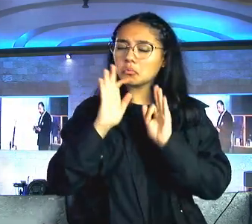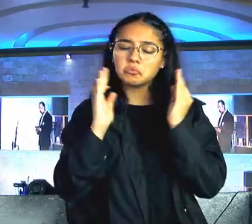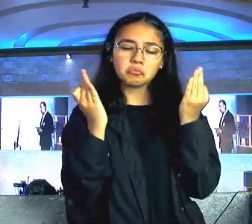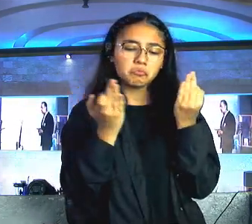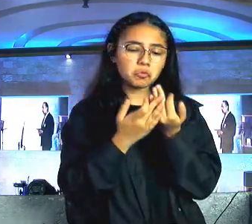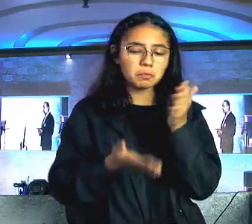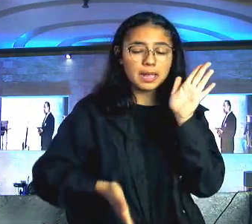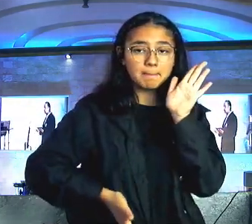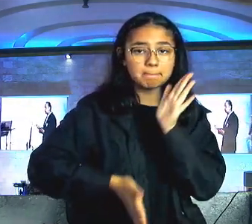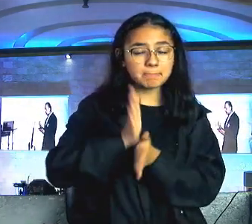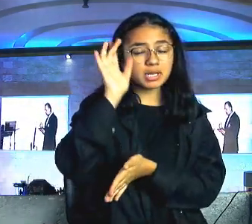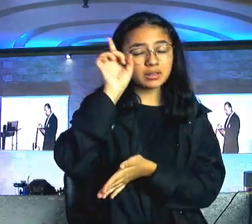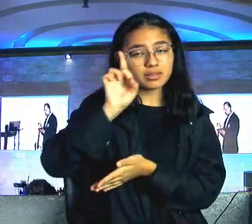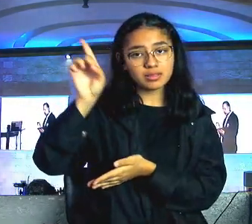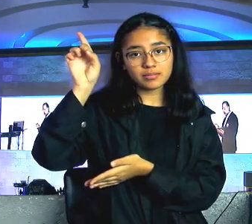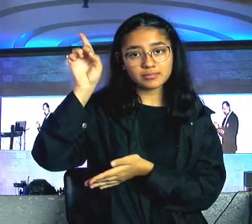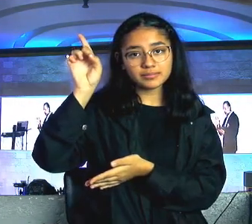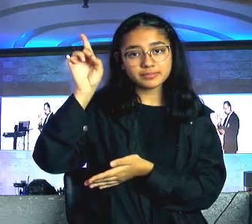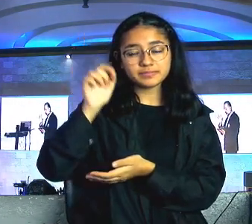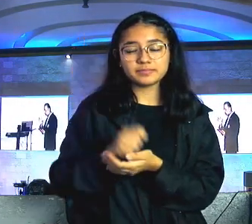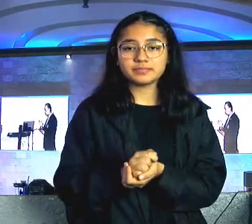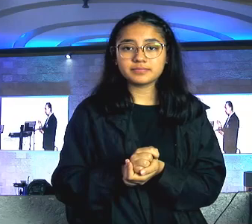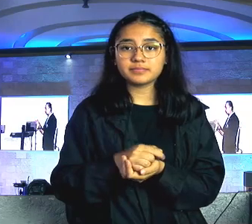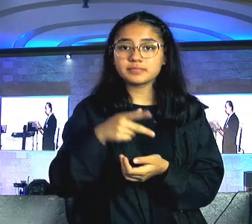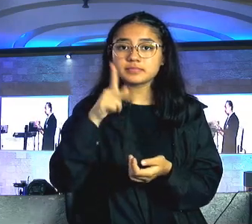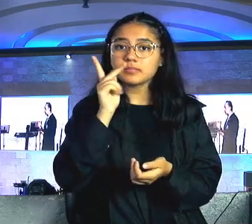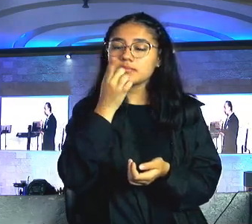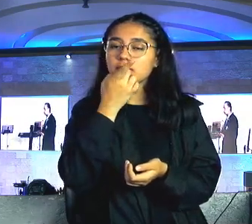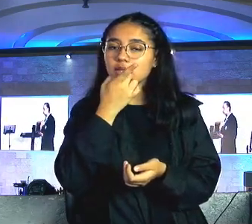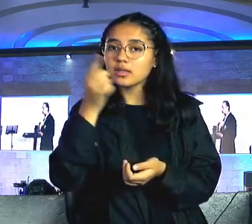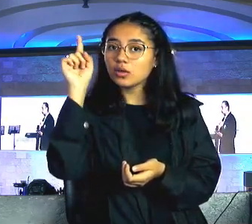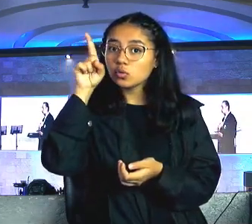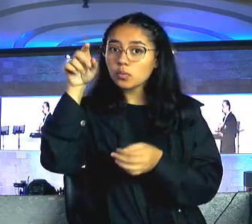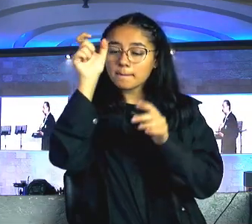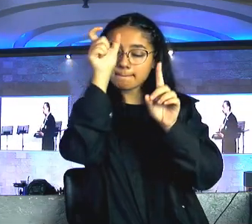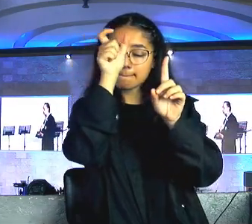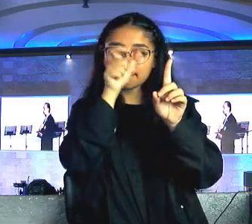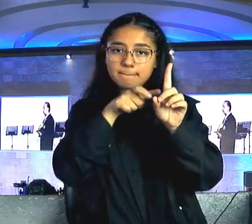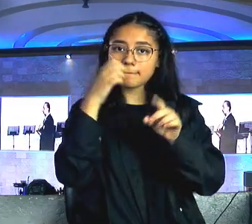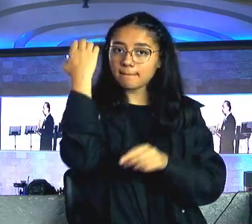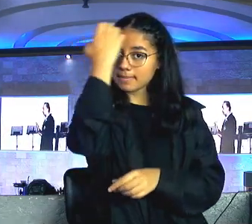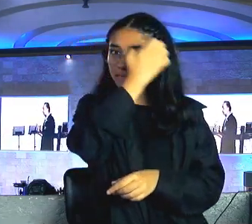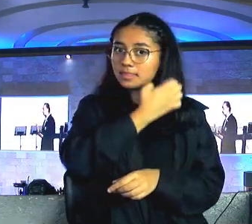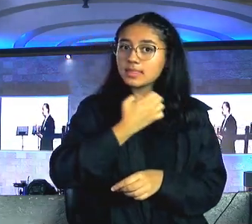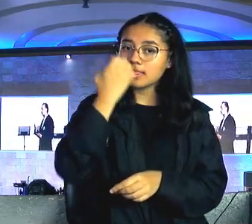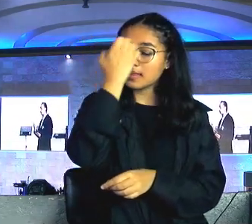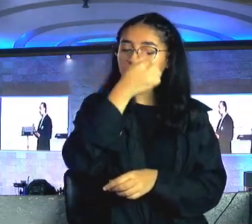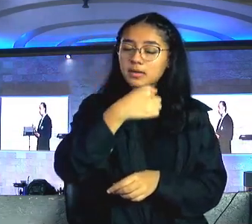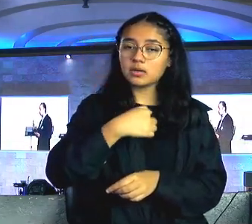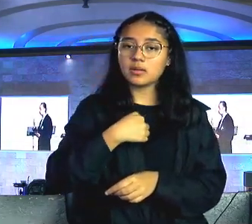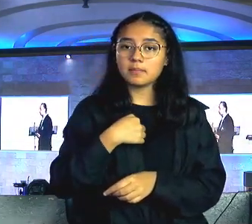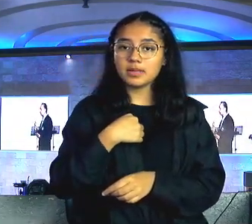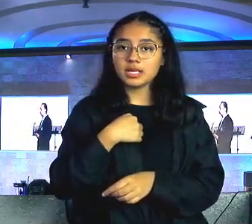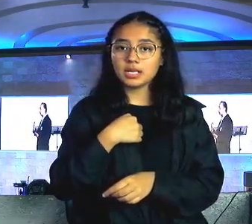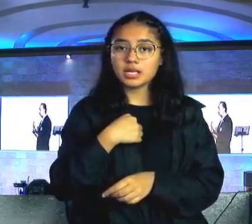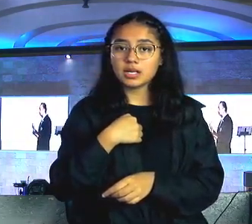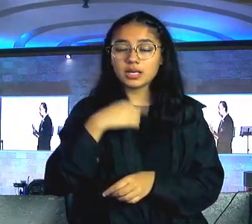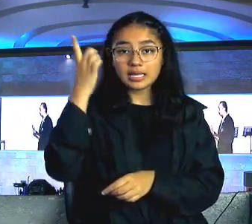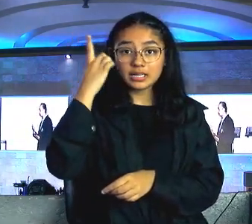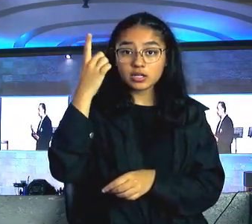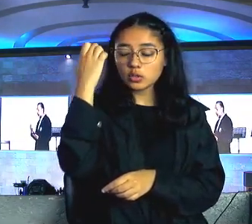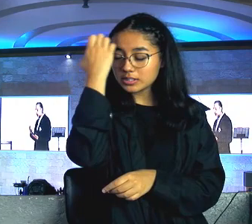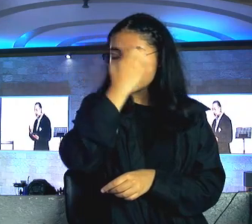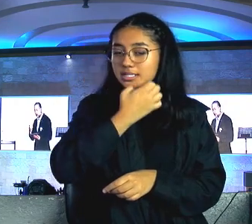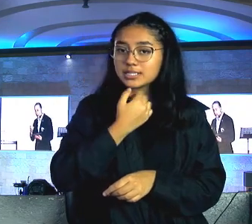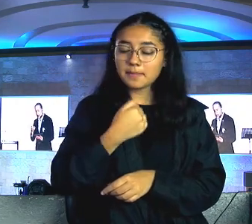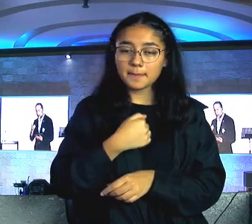ello. Pero me llama la atención lo que dice, tú me has examinado. Dios no solamente te ve, Dios te examina.